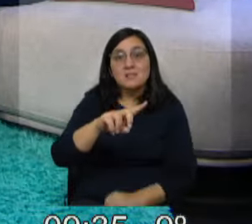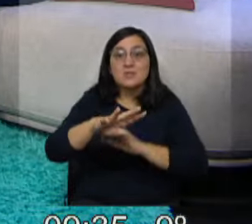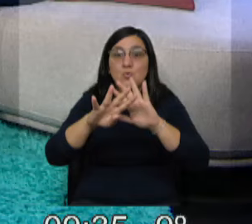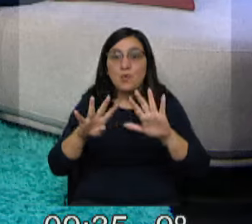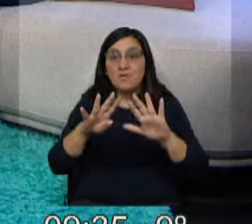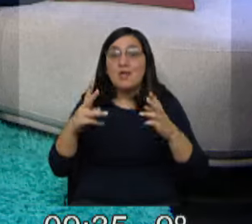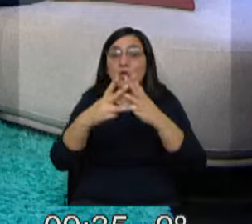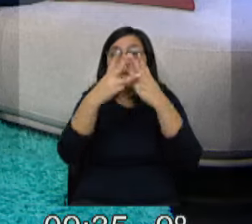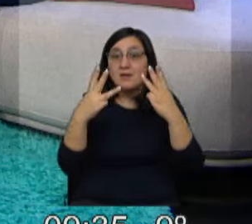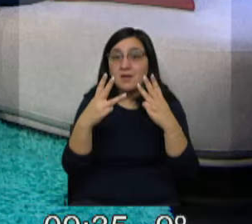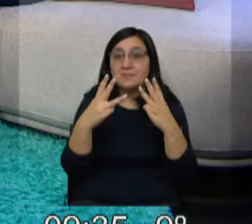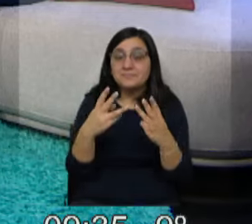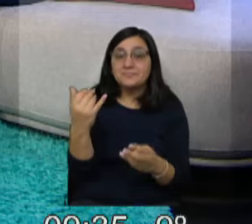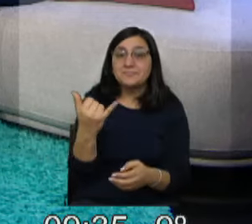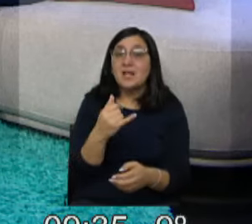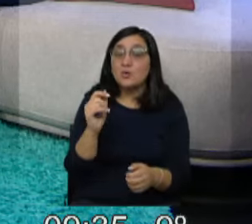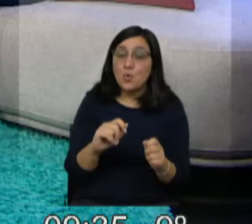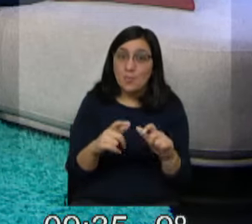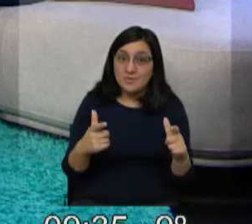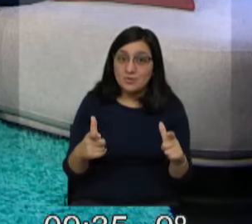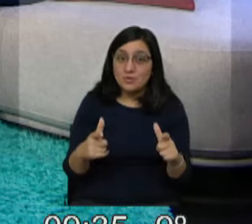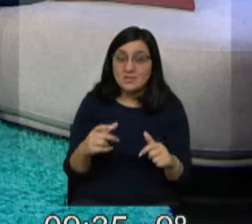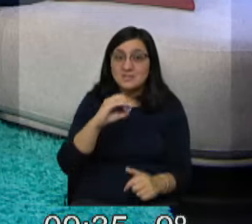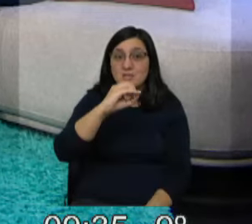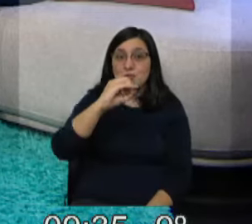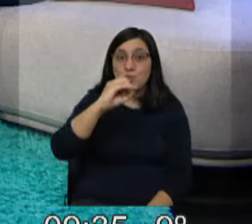En lo general hay un aumento de